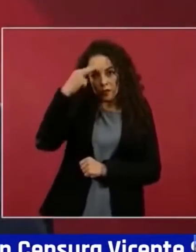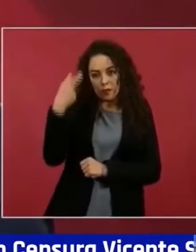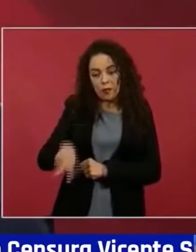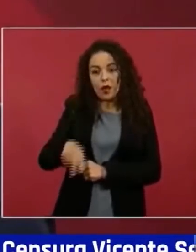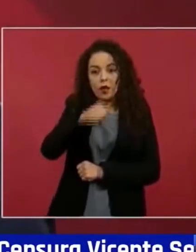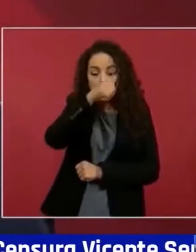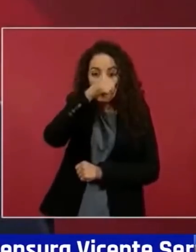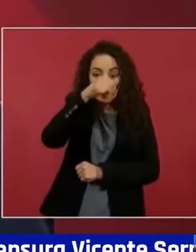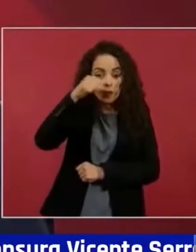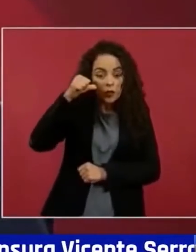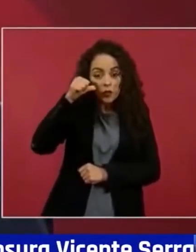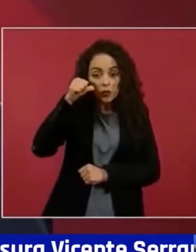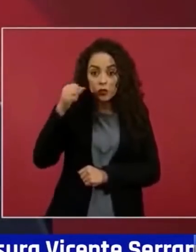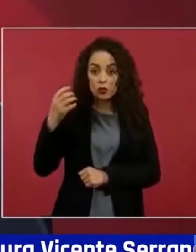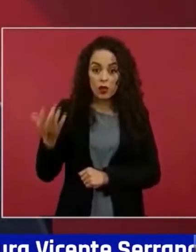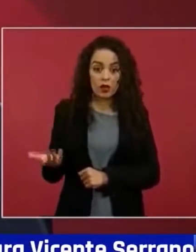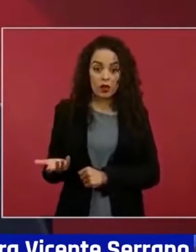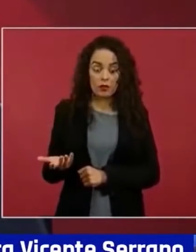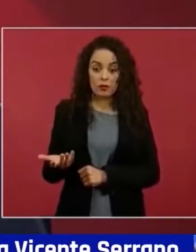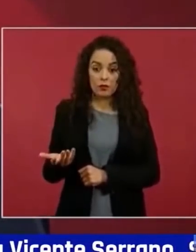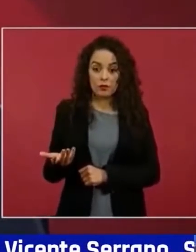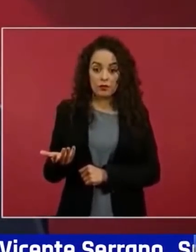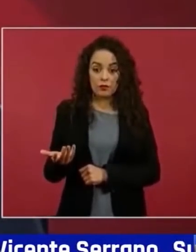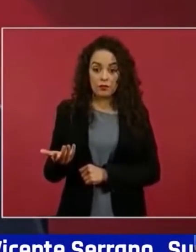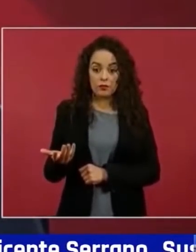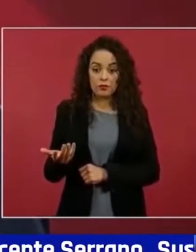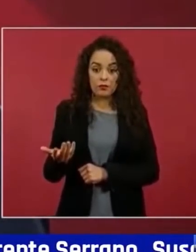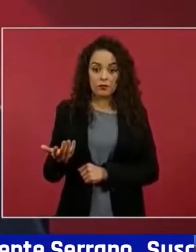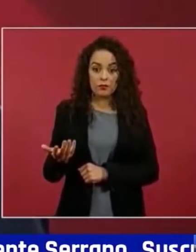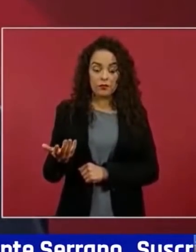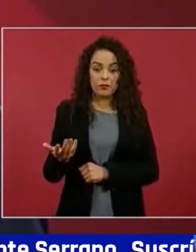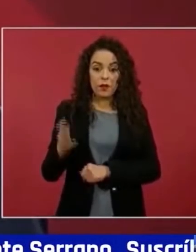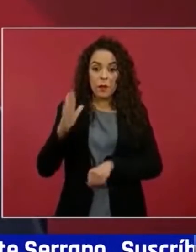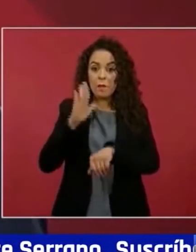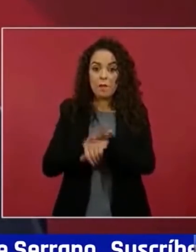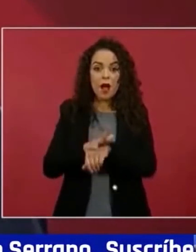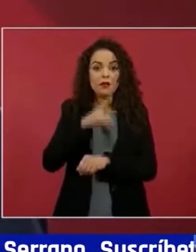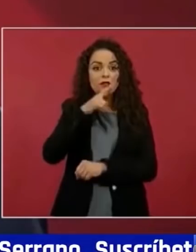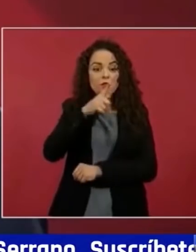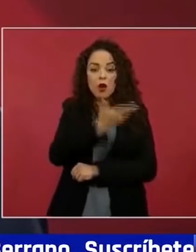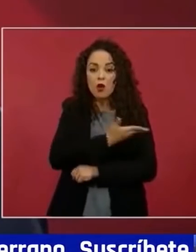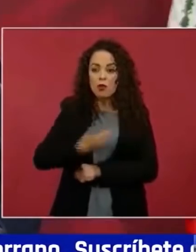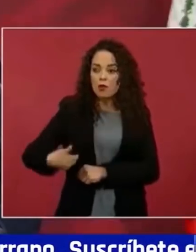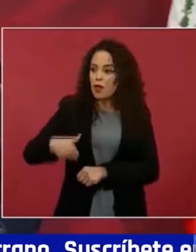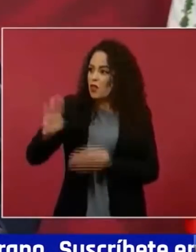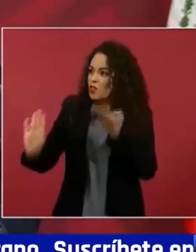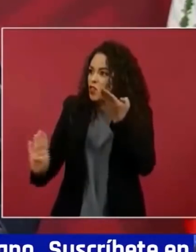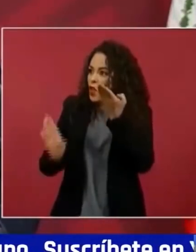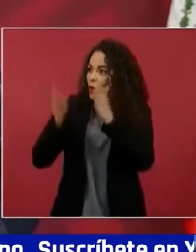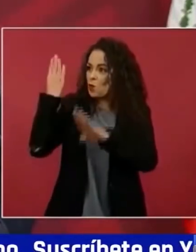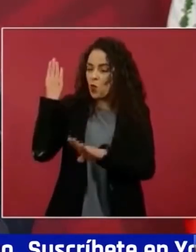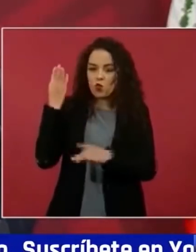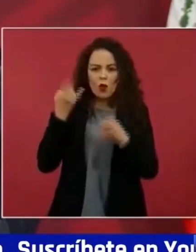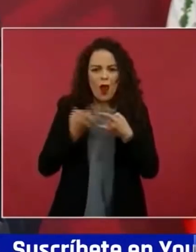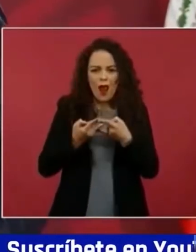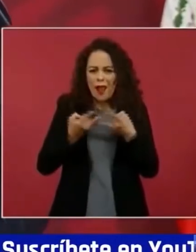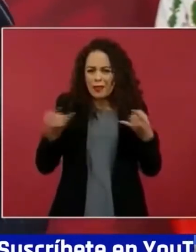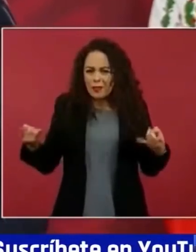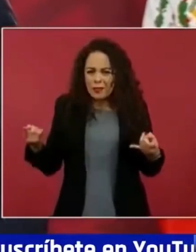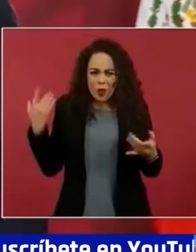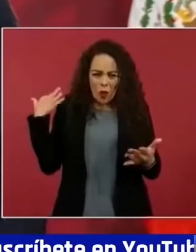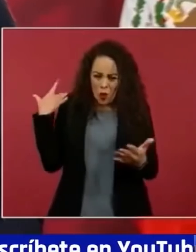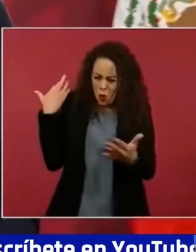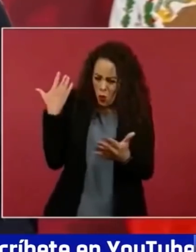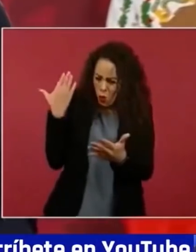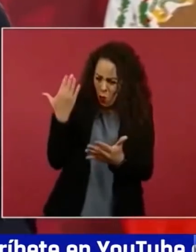que ha tenido México y uno de los mejores presidentes en el mundo, en toda la historia, que decía que entre